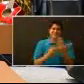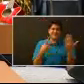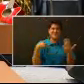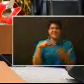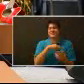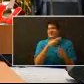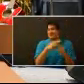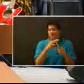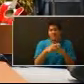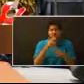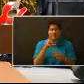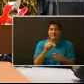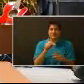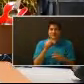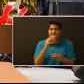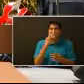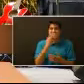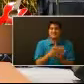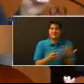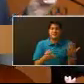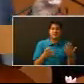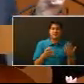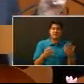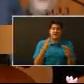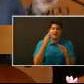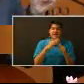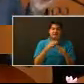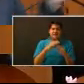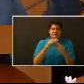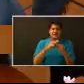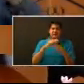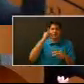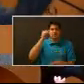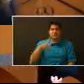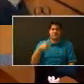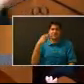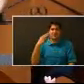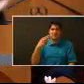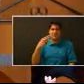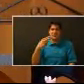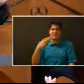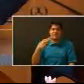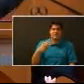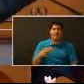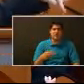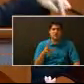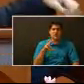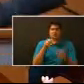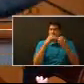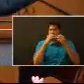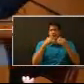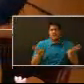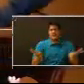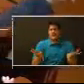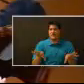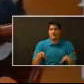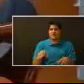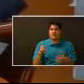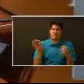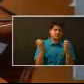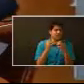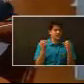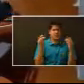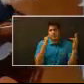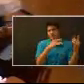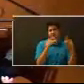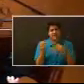vamos en nombre de Jehová de los ejércitos. Amén. Que no ha perdido ninguna batalla, que no sabe qué es